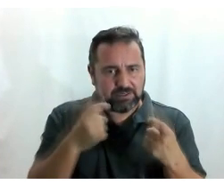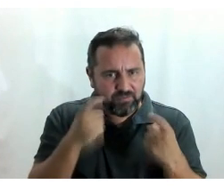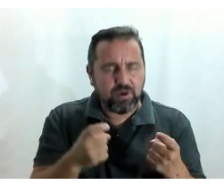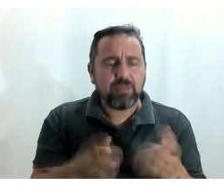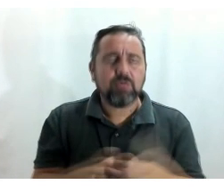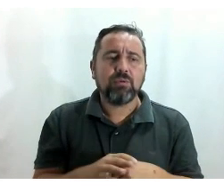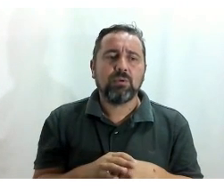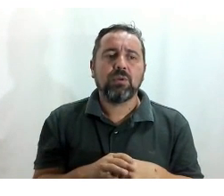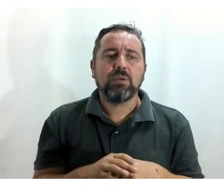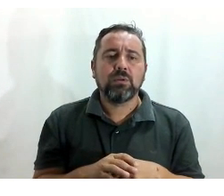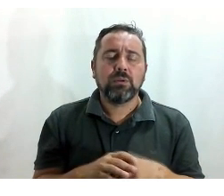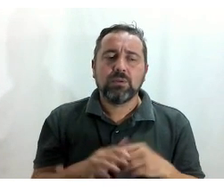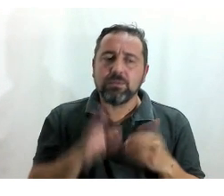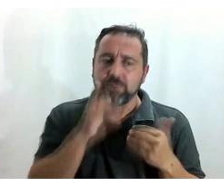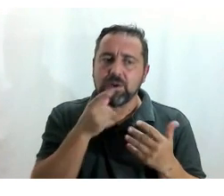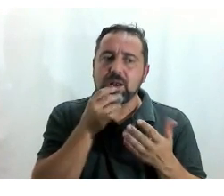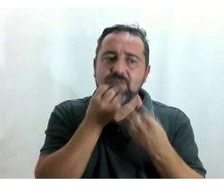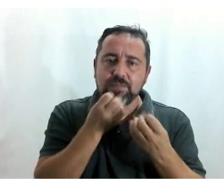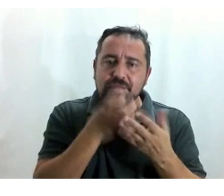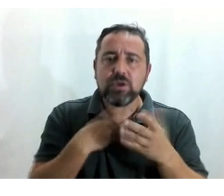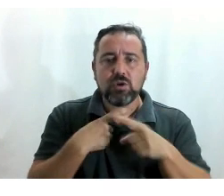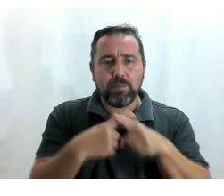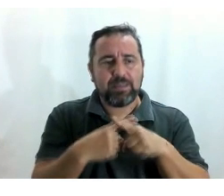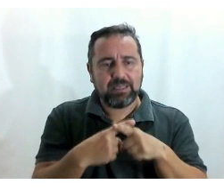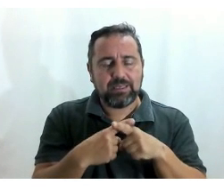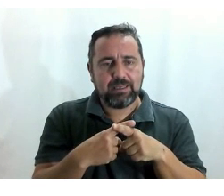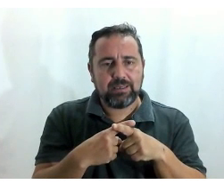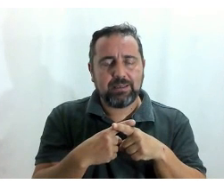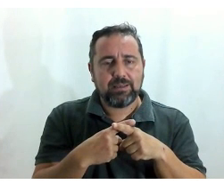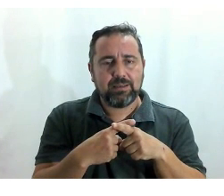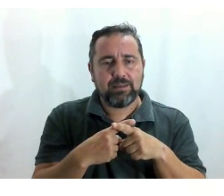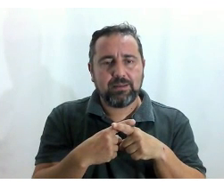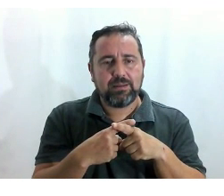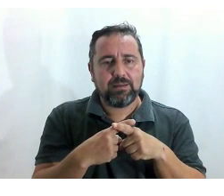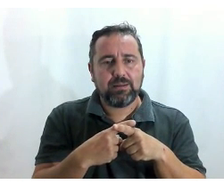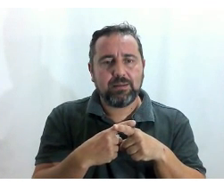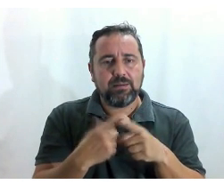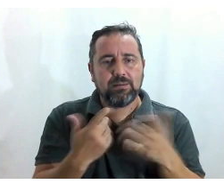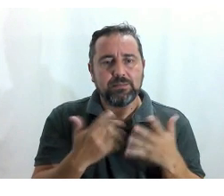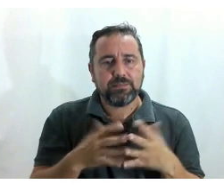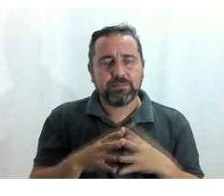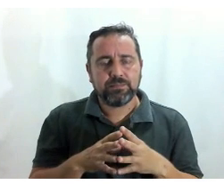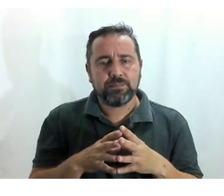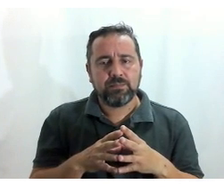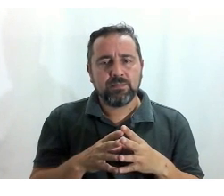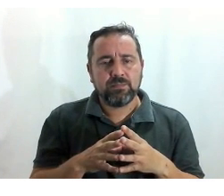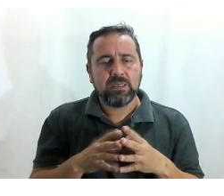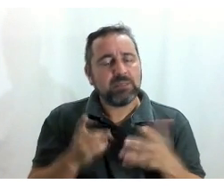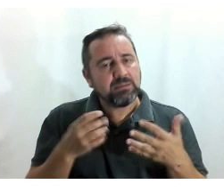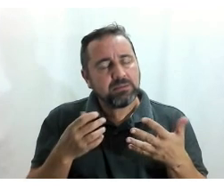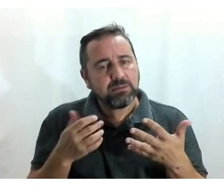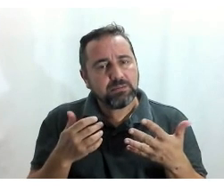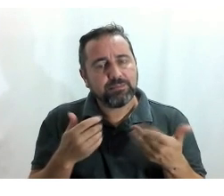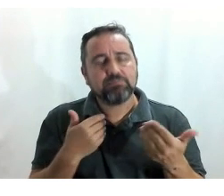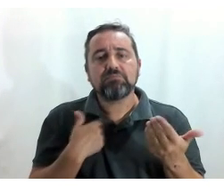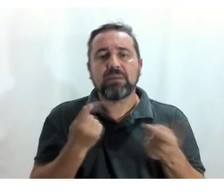acercar esta información y compartirla de una forma pues seguramente más coloquial